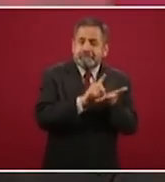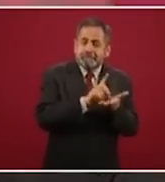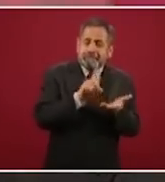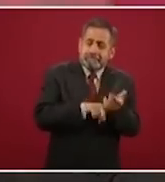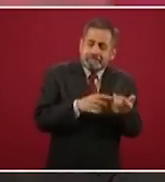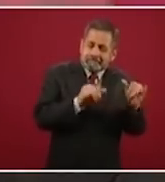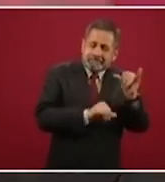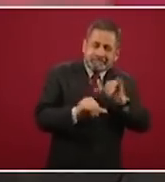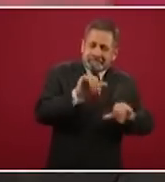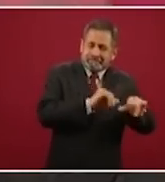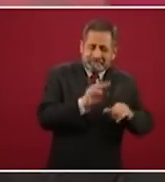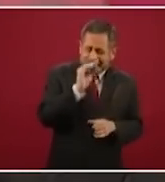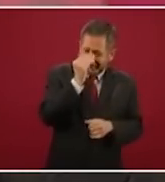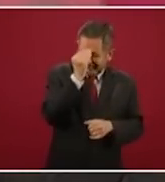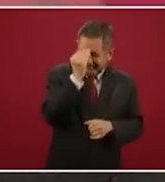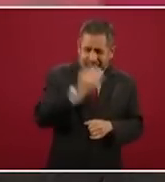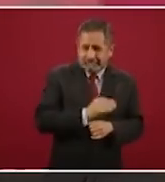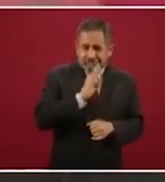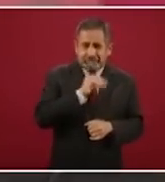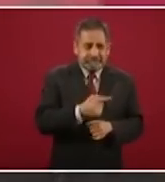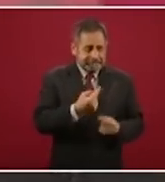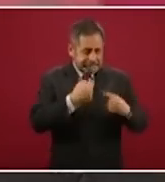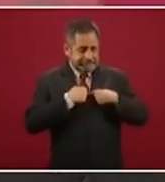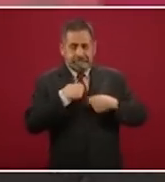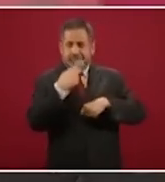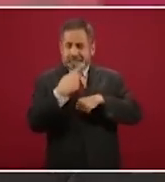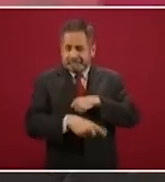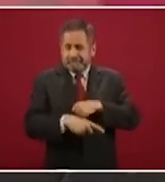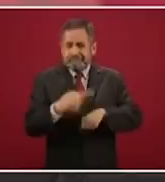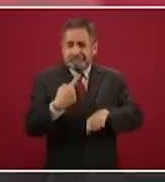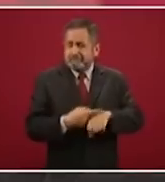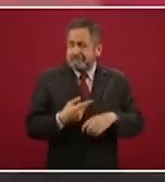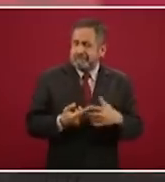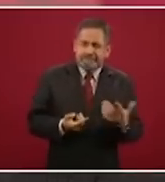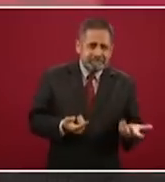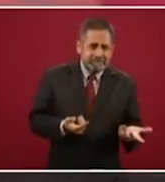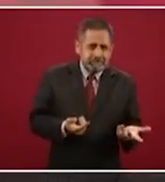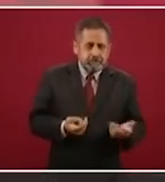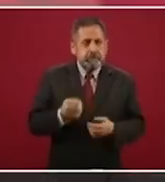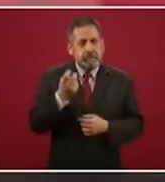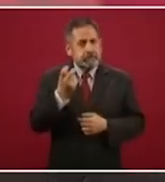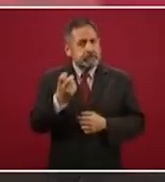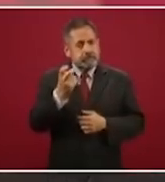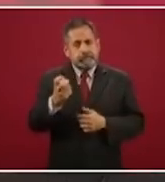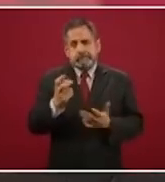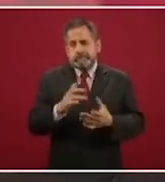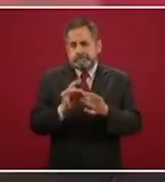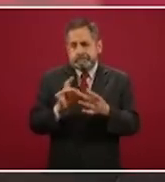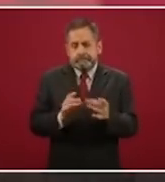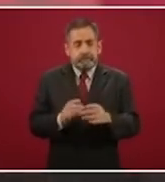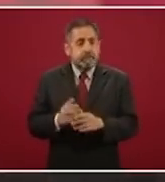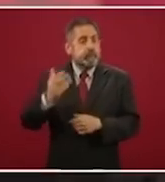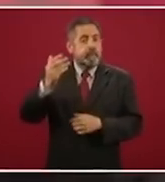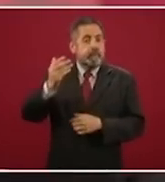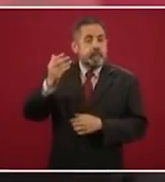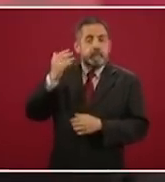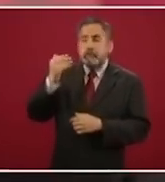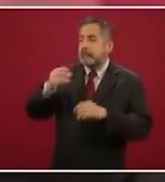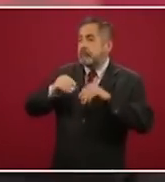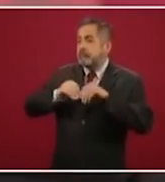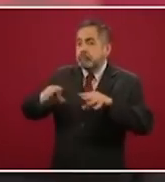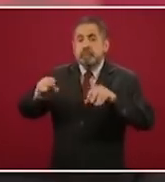Porque estos son temas que no se conocen,